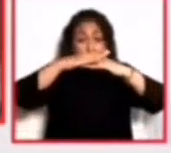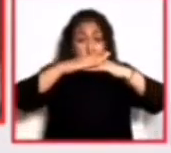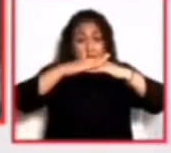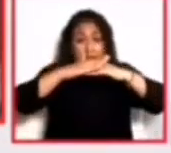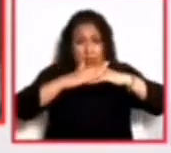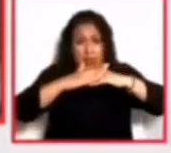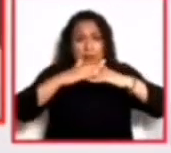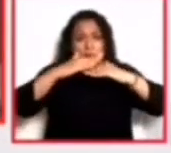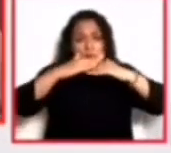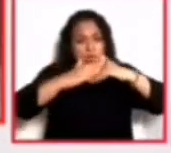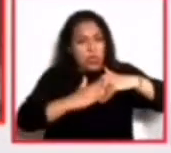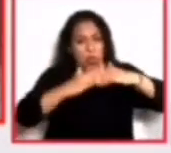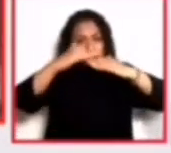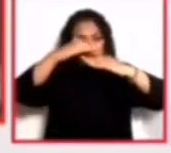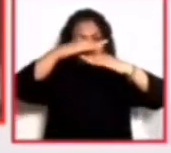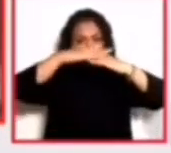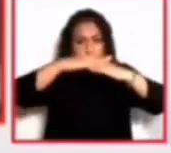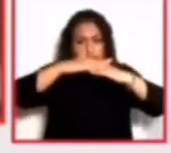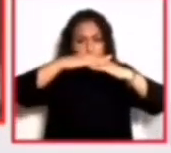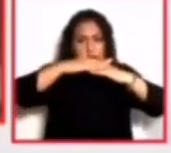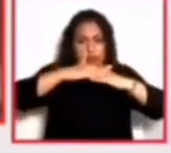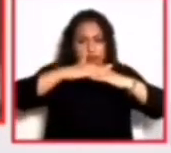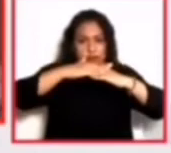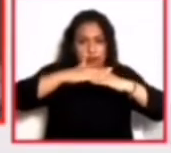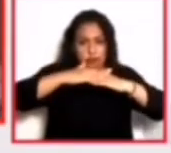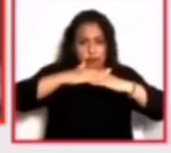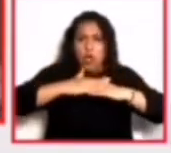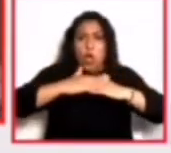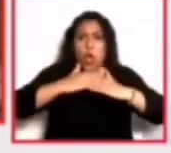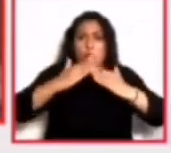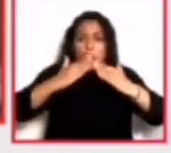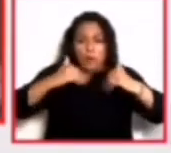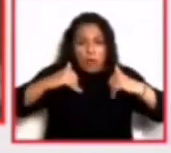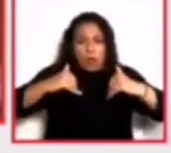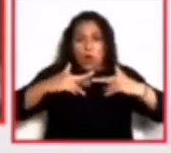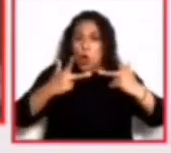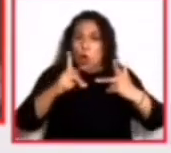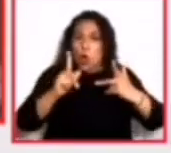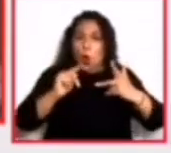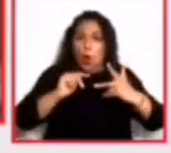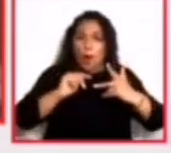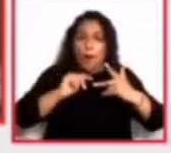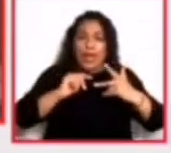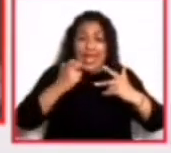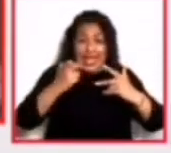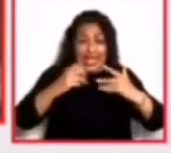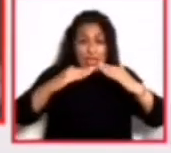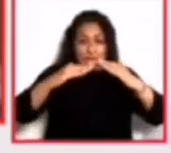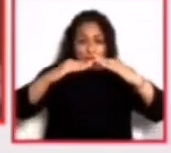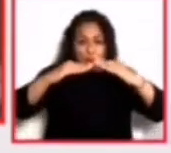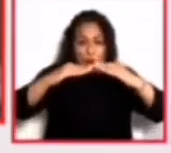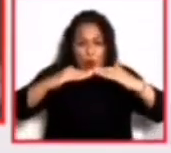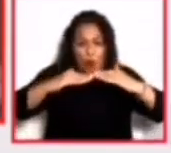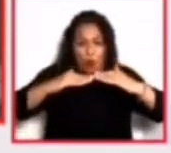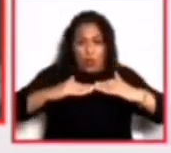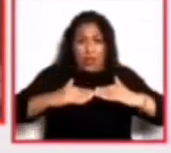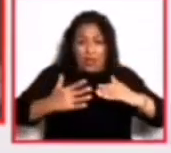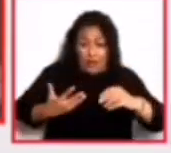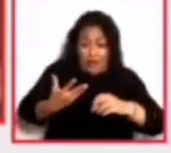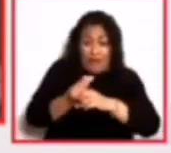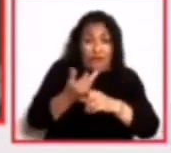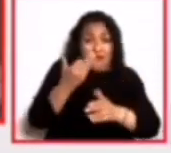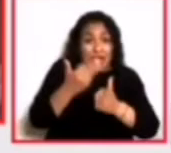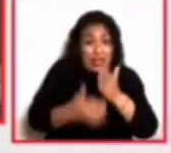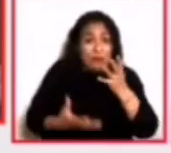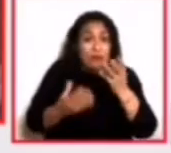estable y que no se vaya a romper la estructura. Y ese mantenimiento no se había dado después de